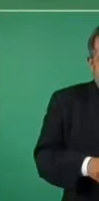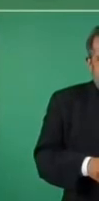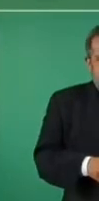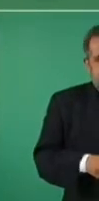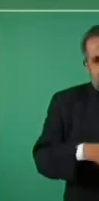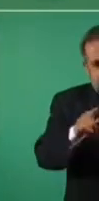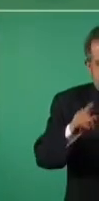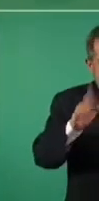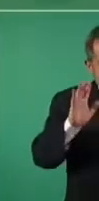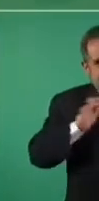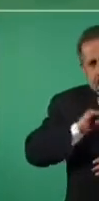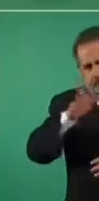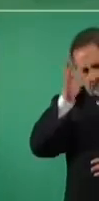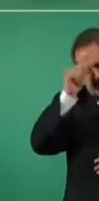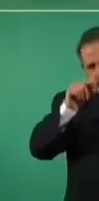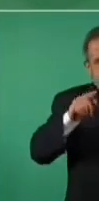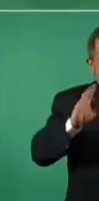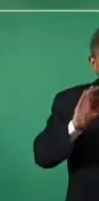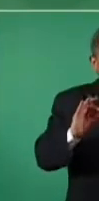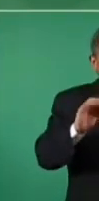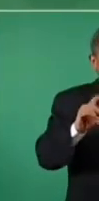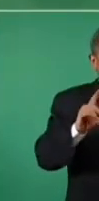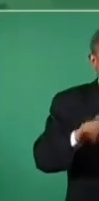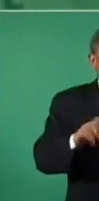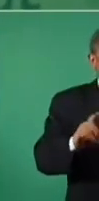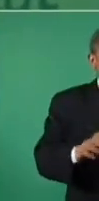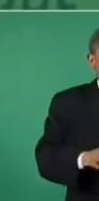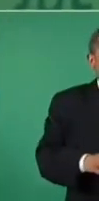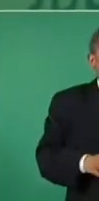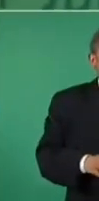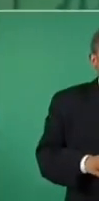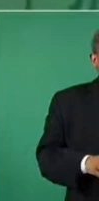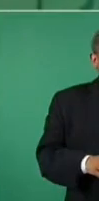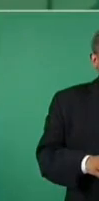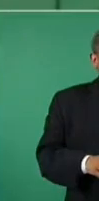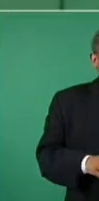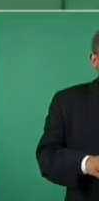Estoy de acuerdo con la